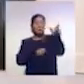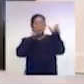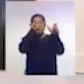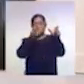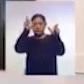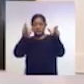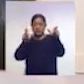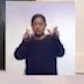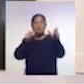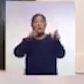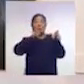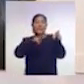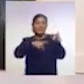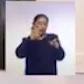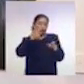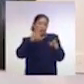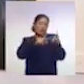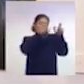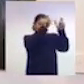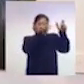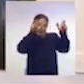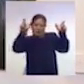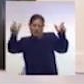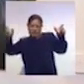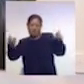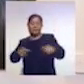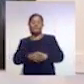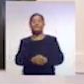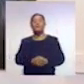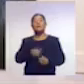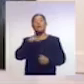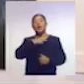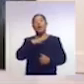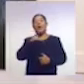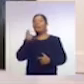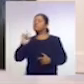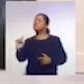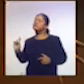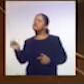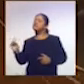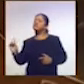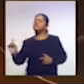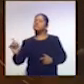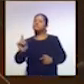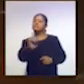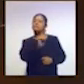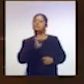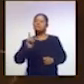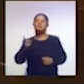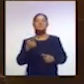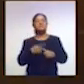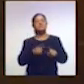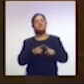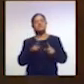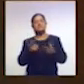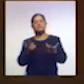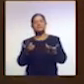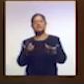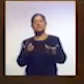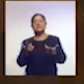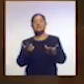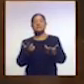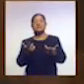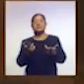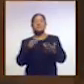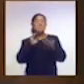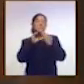siete las que componen todo este conjunto, y hay un recorrido por los diferentes momentos, las diferentes fases de